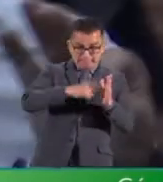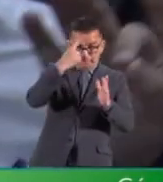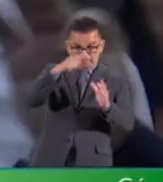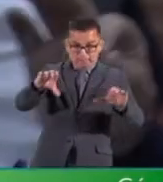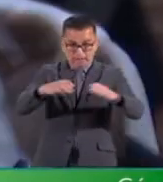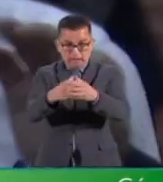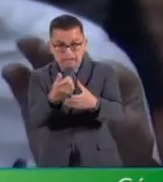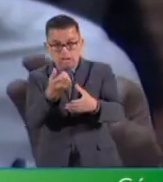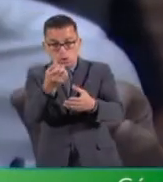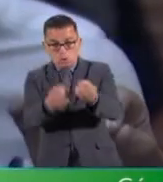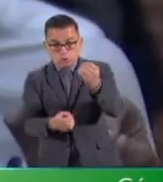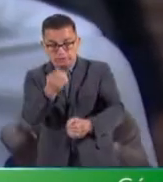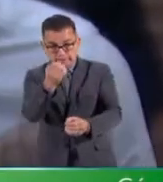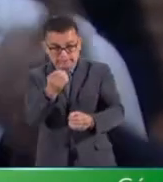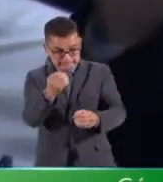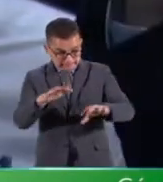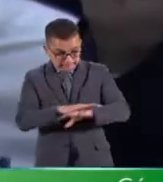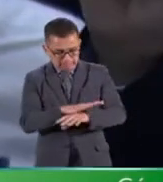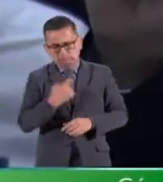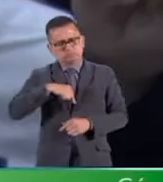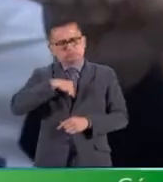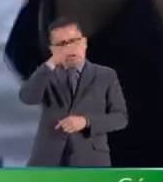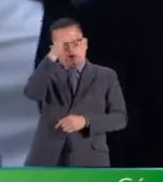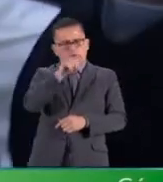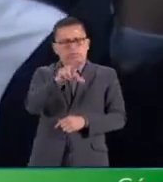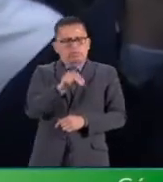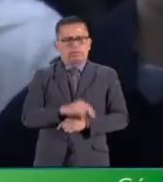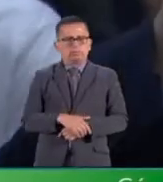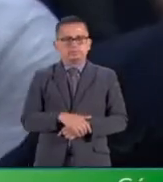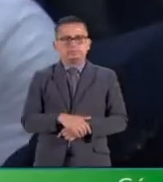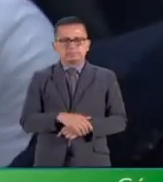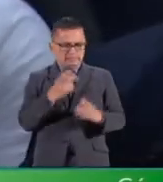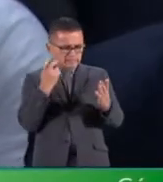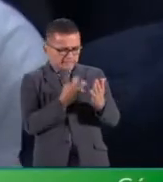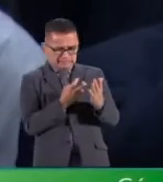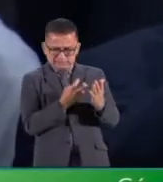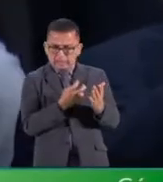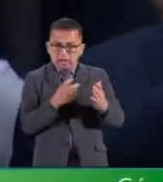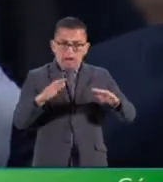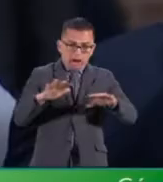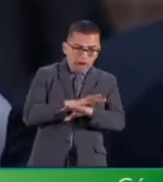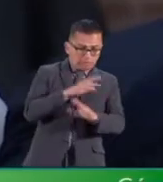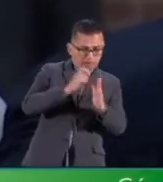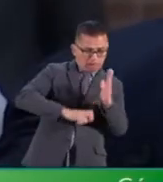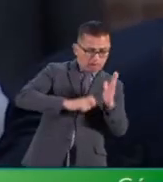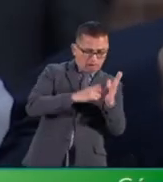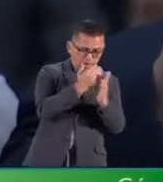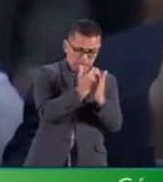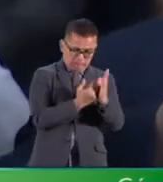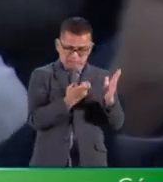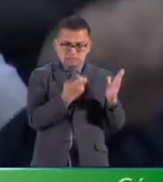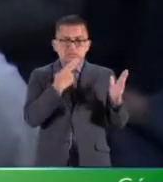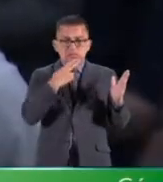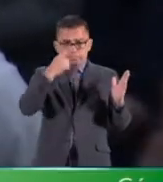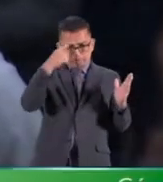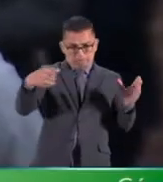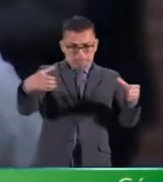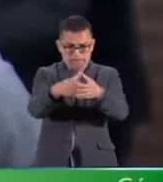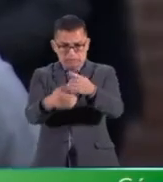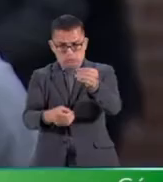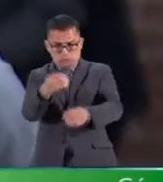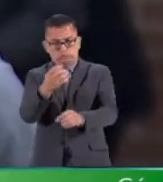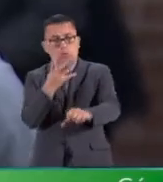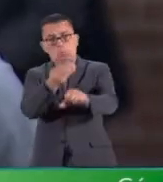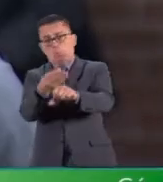estamos porque los cambios que quieren no resuelven uno solo de los problemas de la justicia en México. Por el